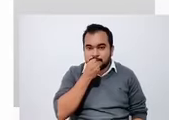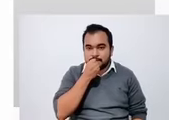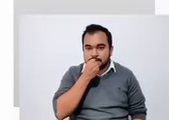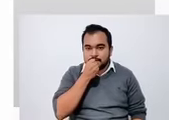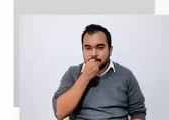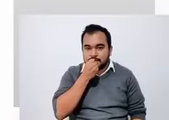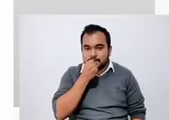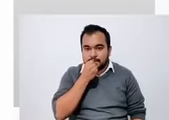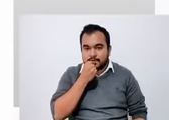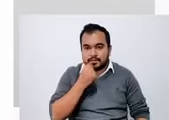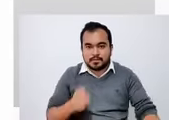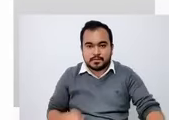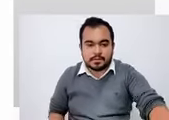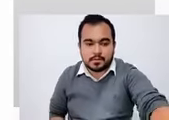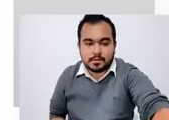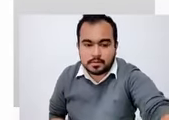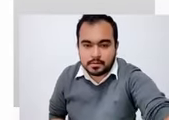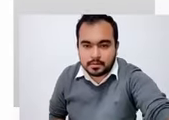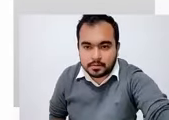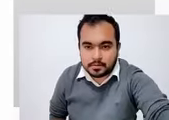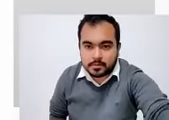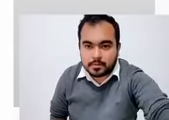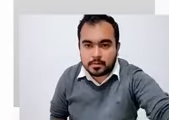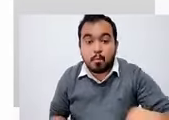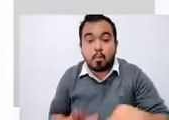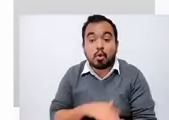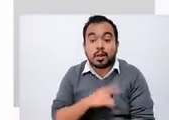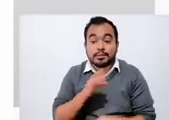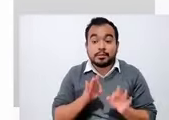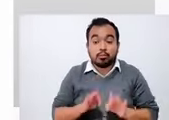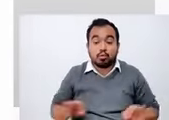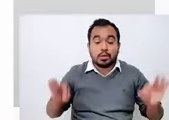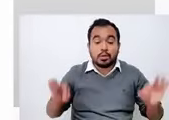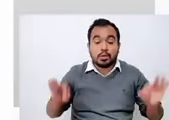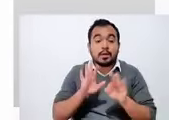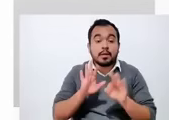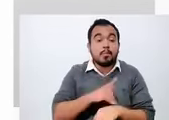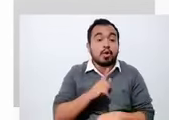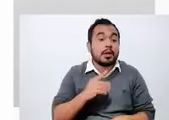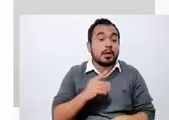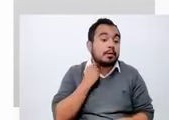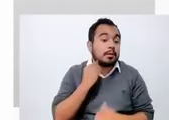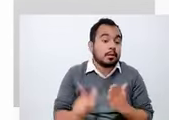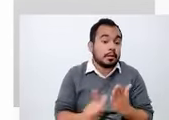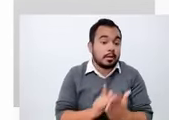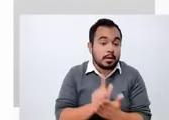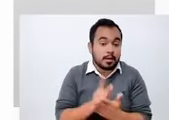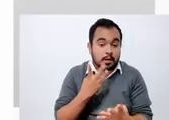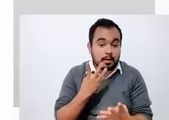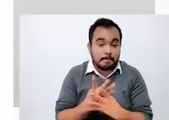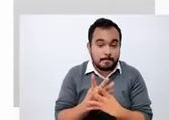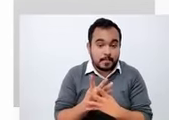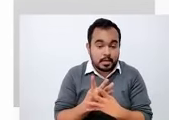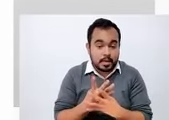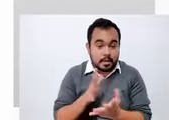¿Por qué es esto importante? Porque el derecho penal académico mayoritario es